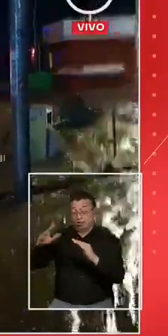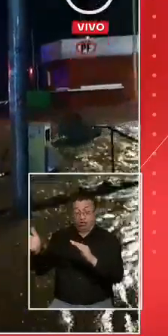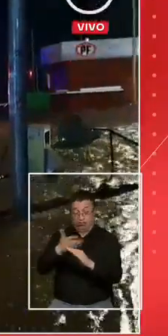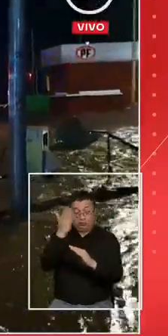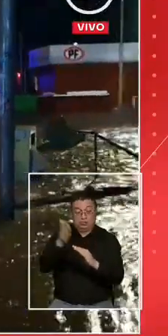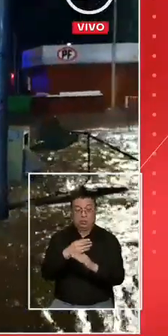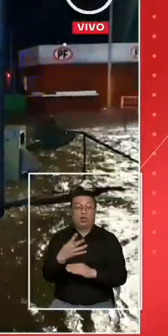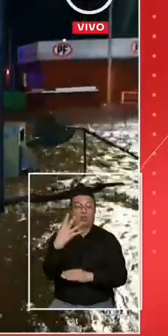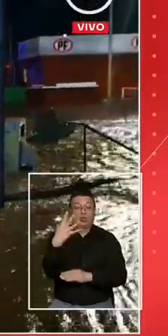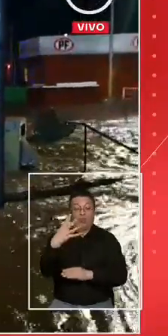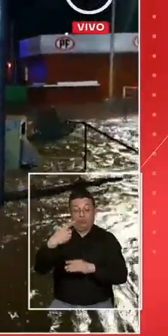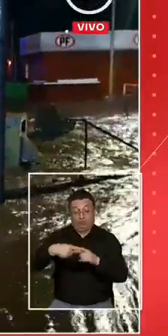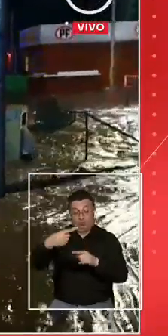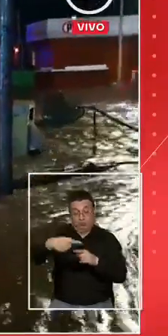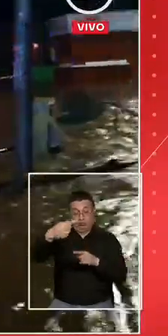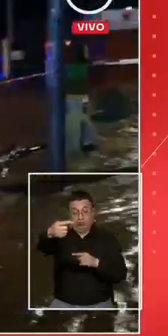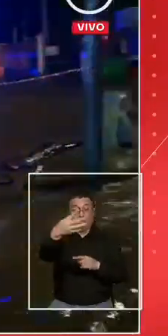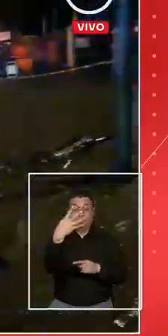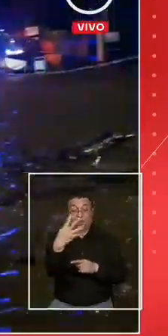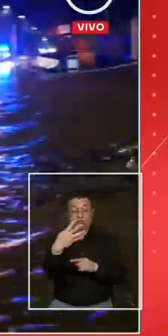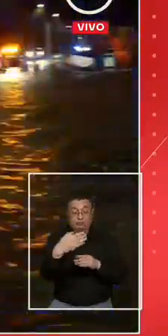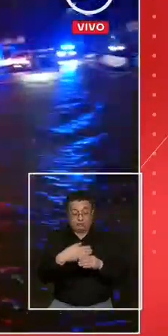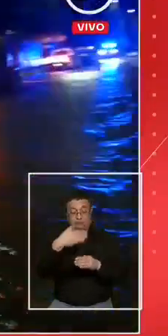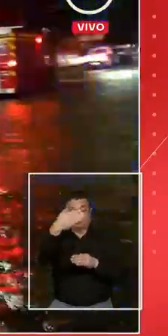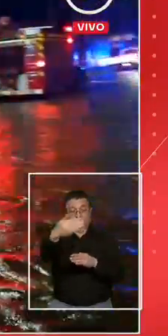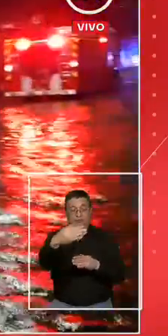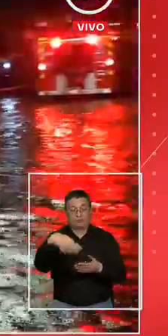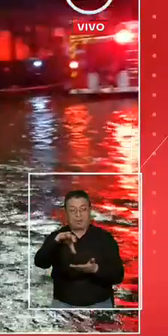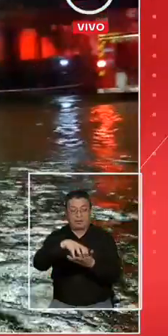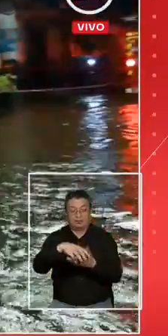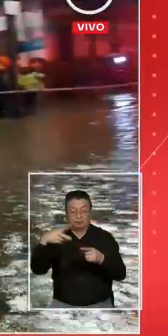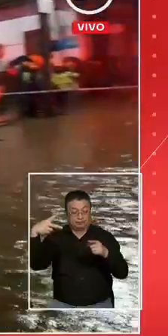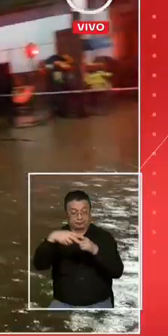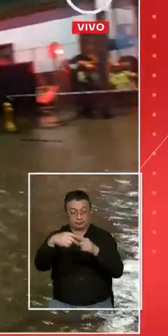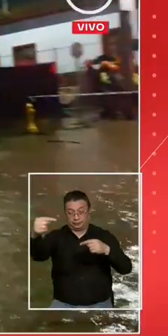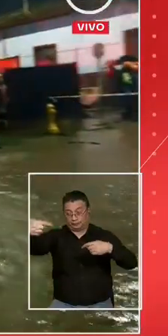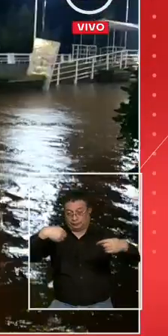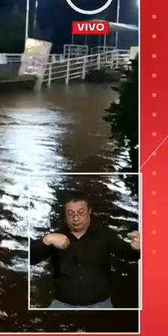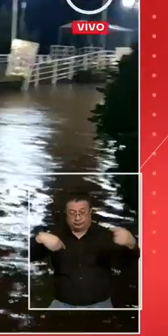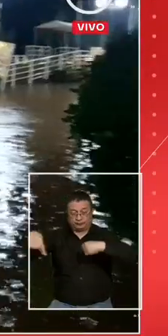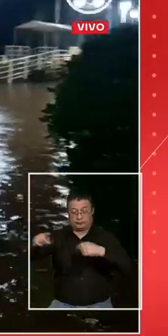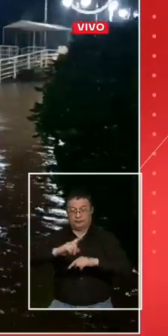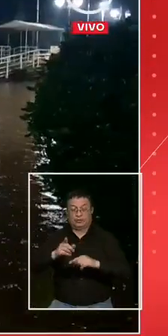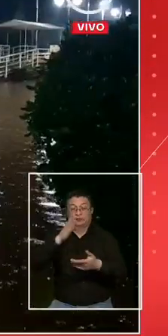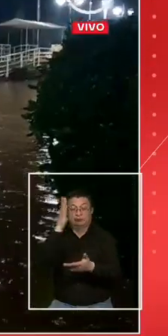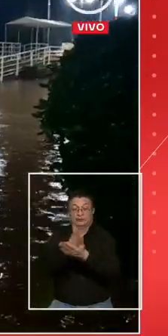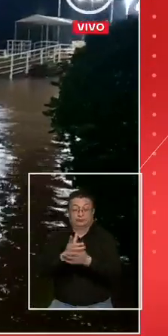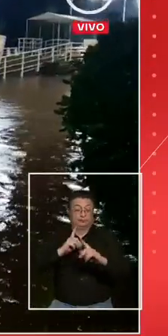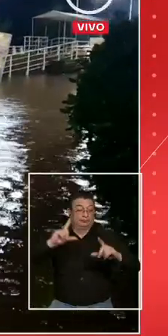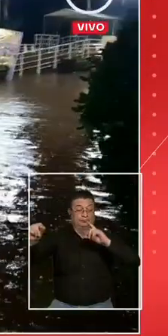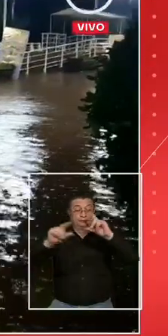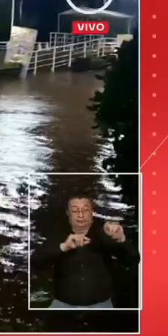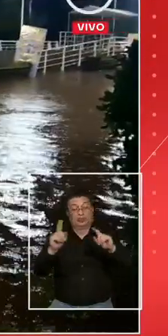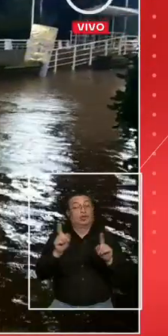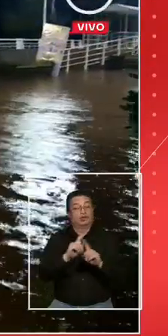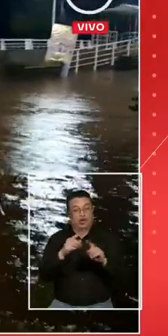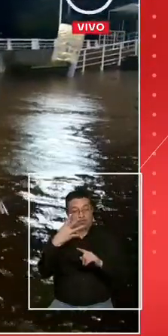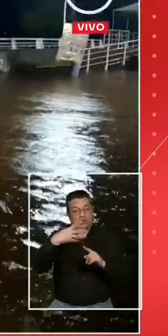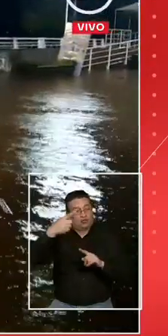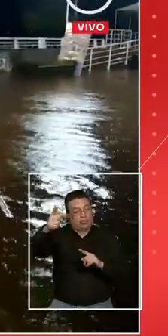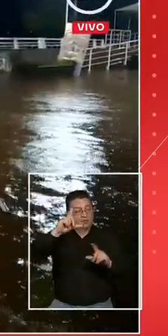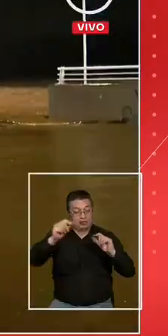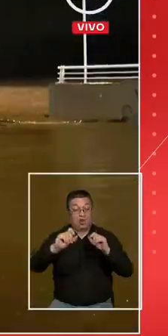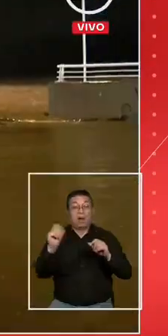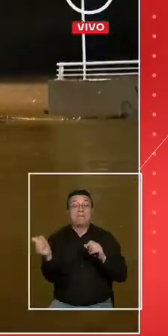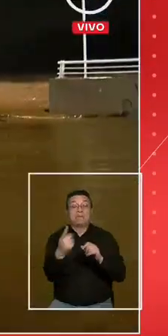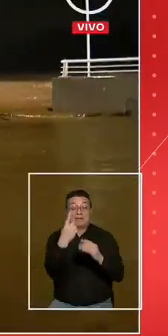tenemos cortado 4 cuadras desde donde estamos en este momento hacia cierto sector de la plaza. Pero cortado es que la gente no puede entrar y salir, no necesariamente que vayan a ser evacuados. No, exactamente. Ya, por eso la